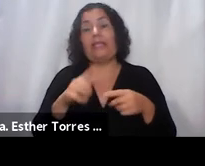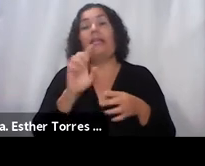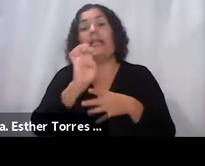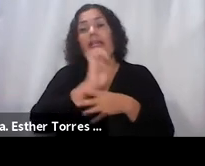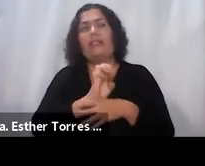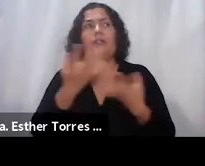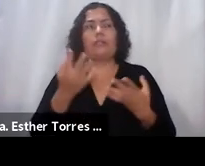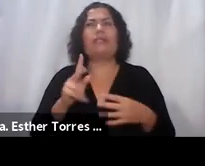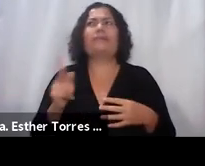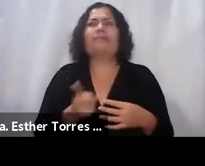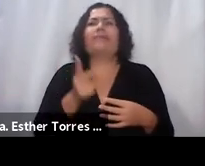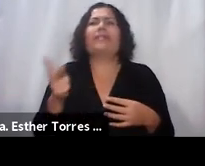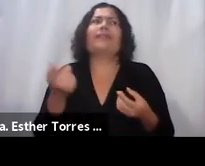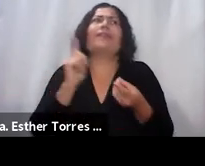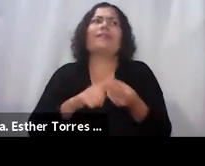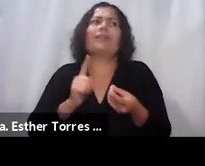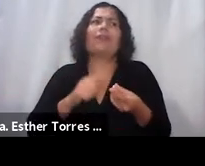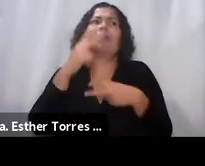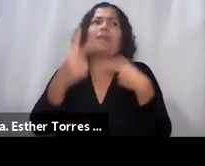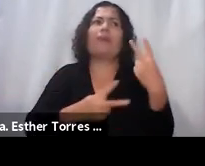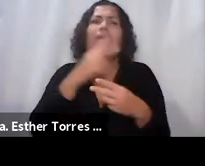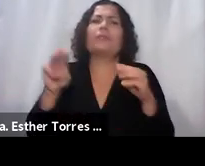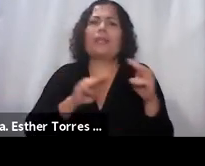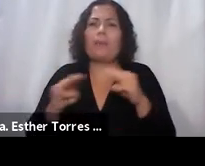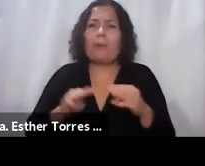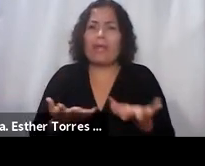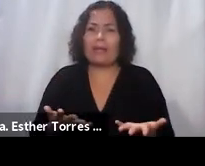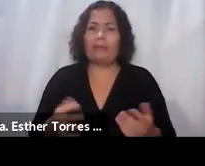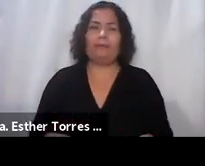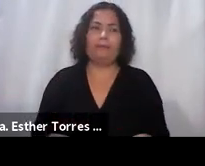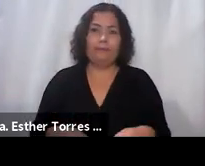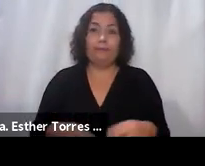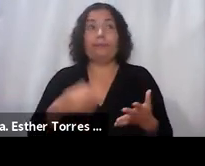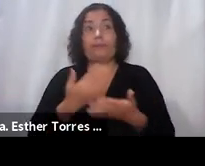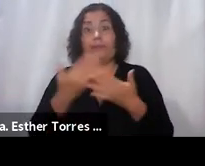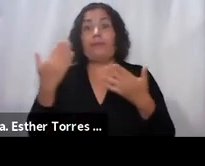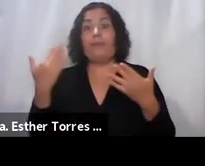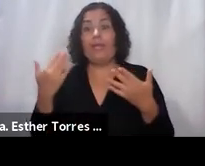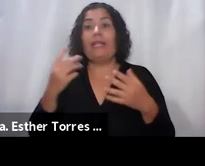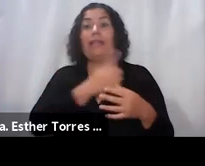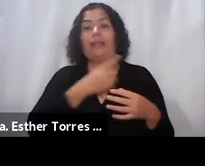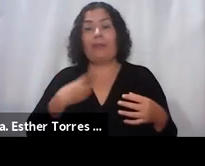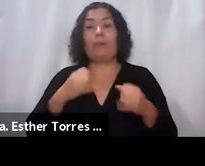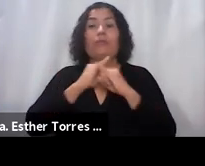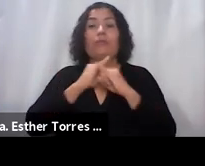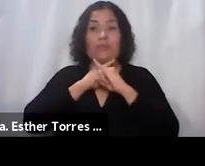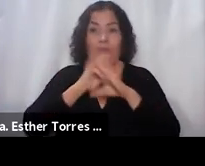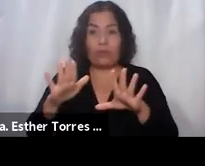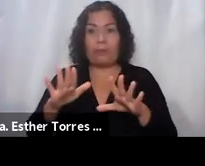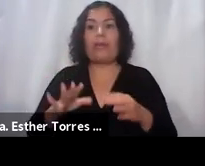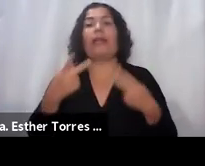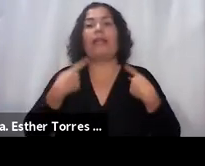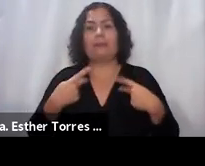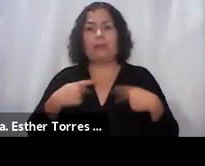los vamos a mover? Y tenemos que informar a la ciudadanía, particularmente a esos usuarios de esos cajones, ¿no? Que